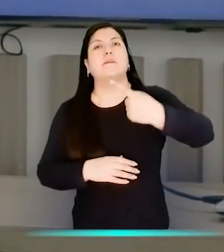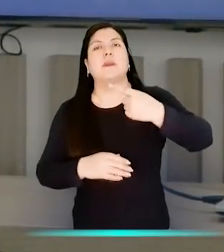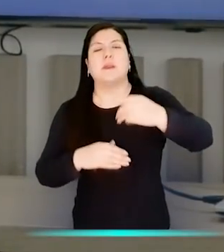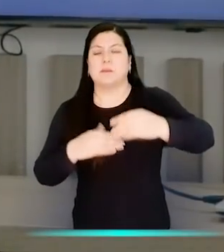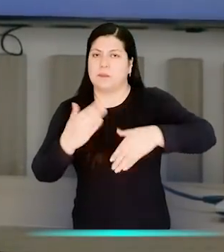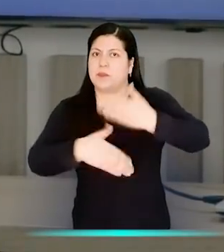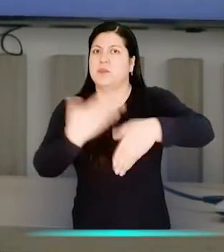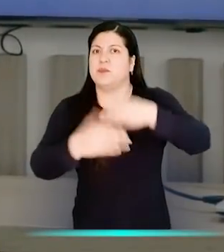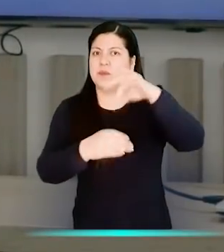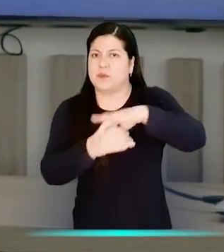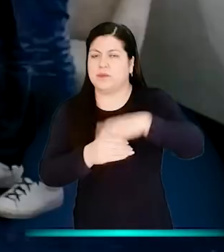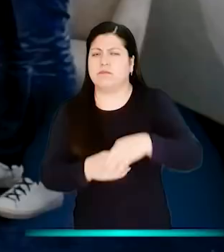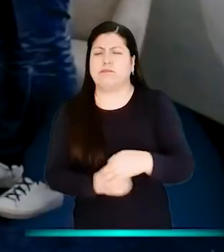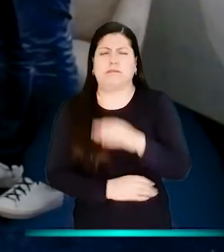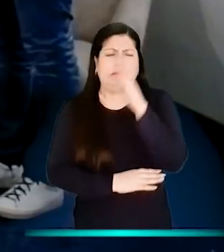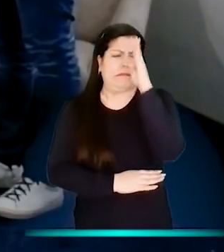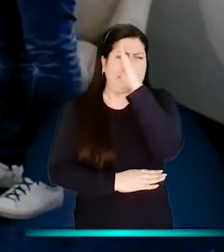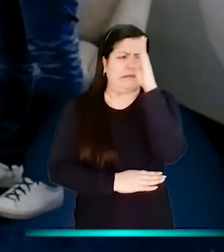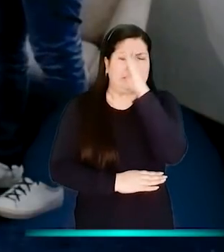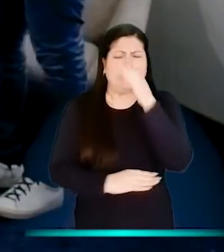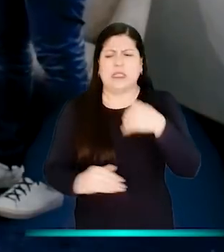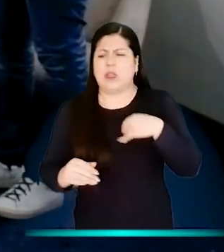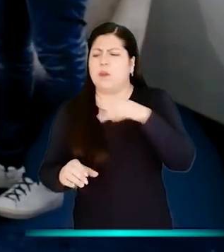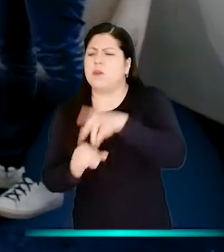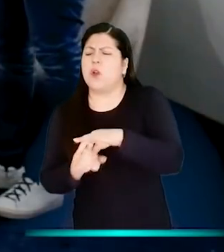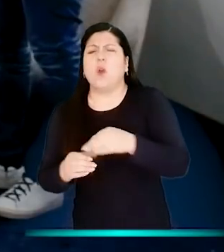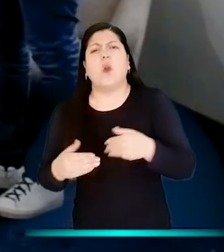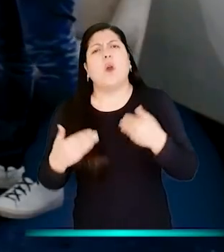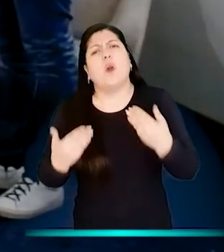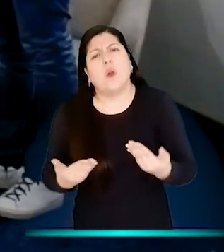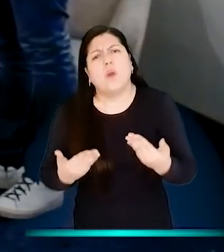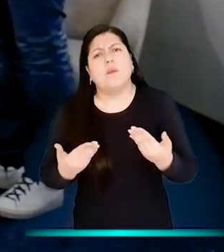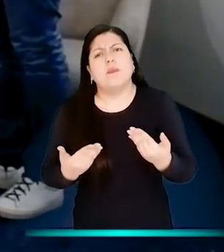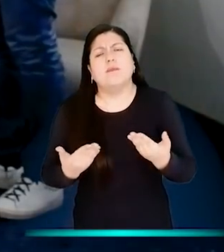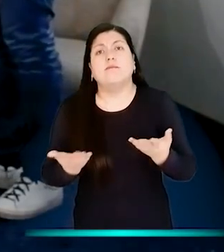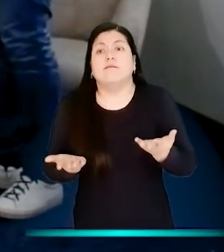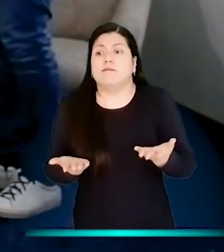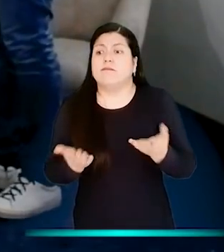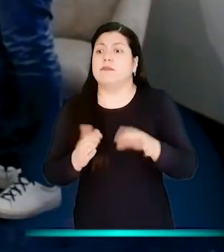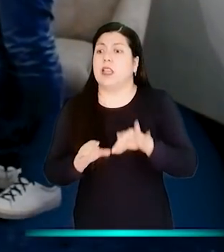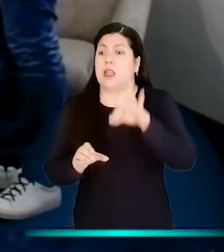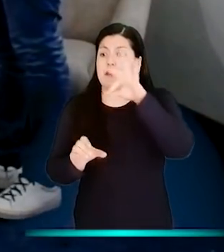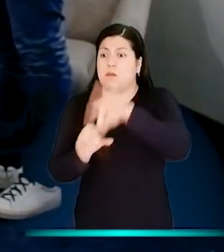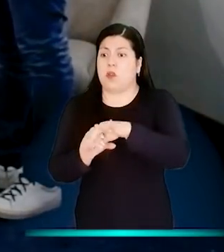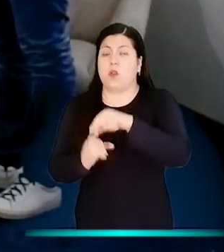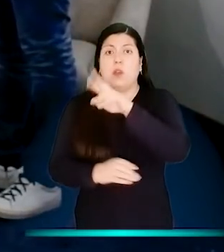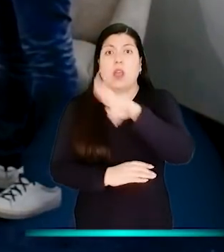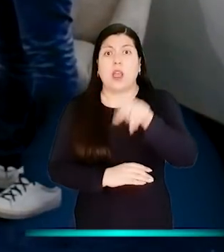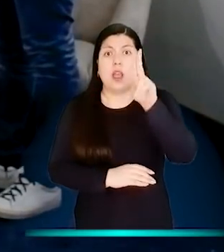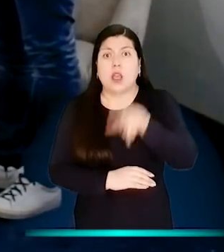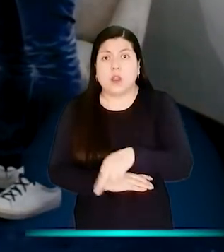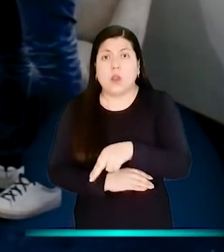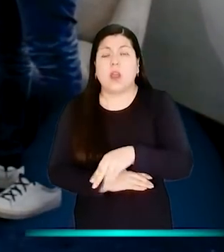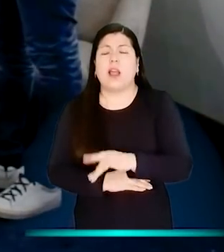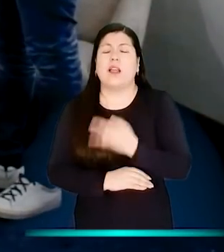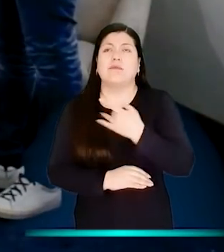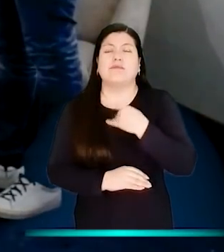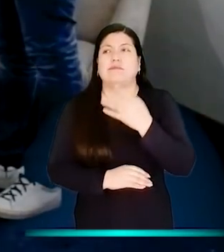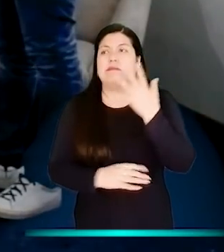a primera vuelta. Pero subsisten muchas dudas sobre cómo votar, cómo evitar que el voto sea anulado